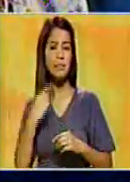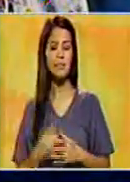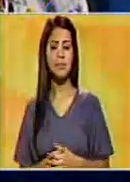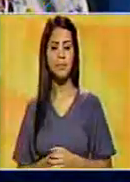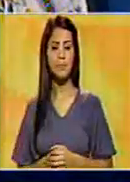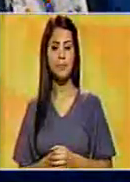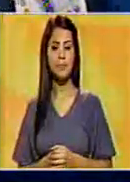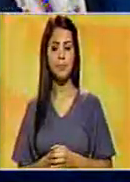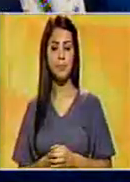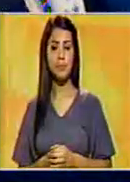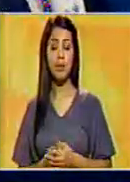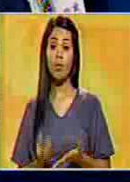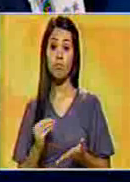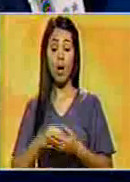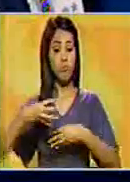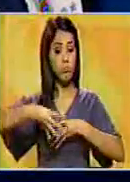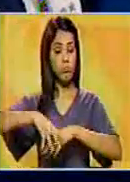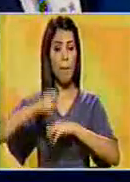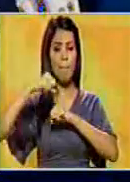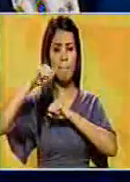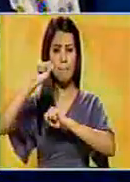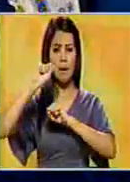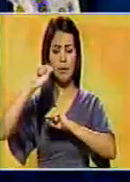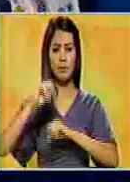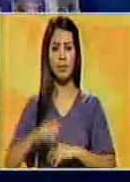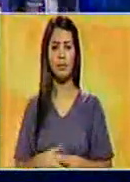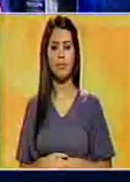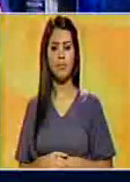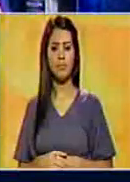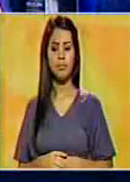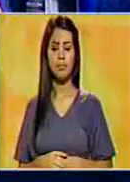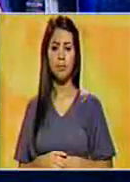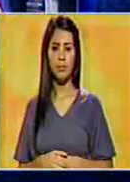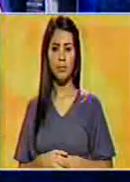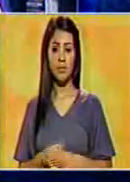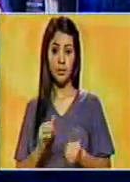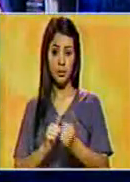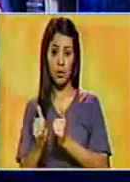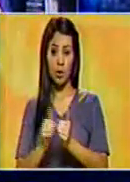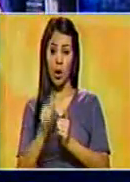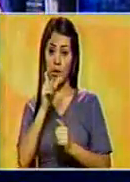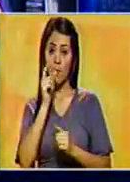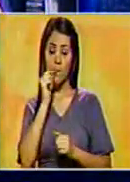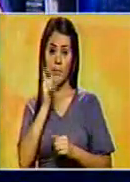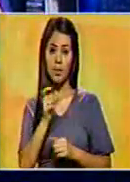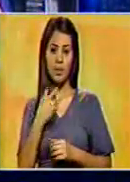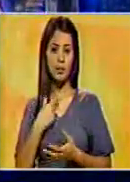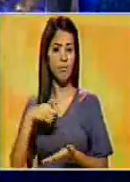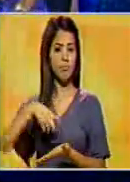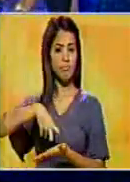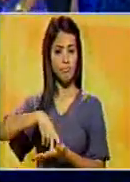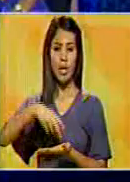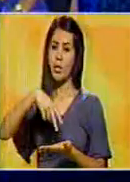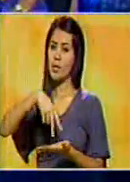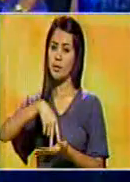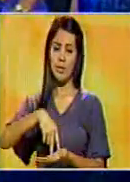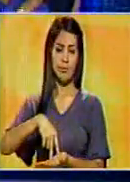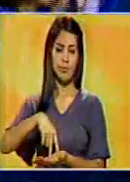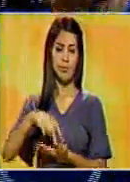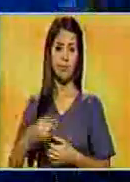NFL por las reiteradas manifestaciones sugiriendo el despido de los deportistas que se nieguen a estar de pie.